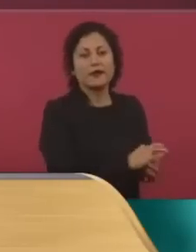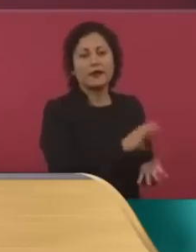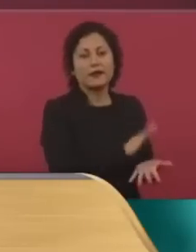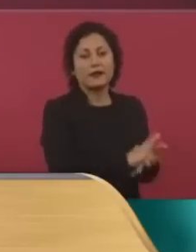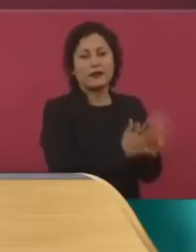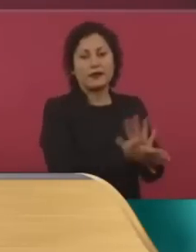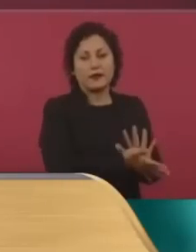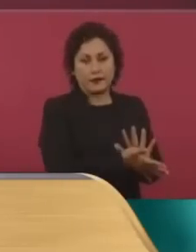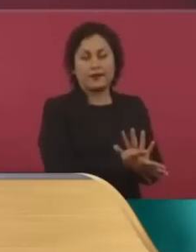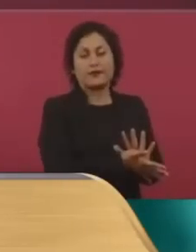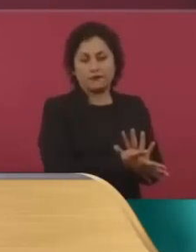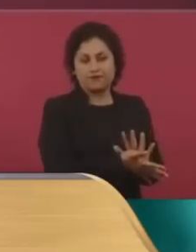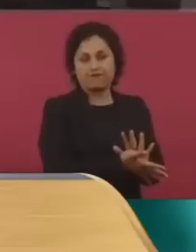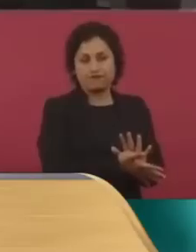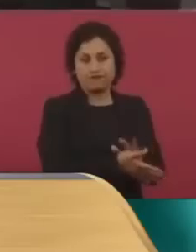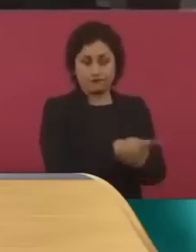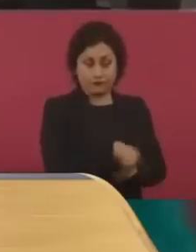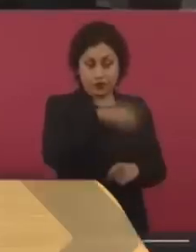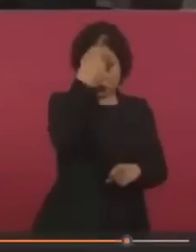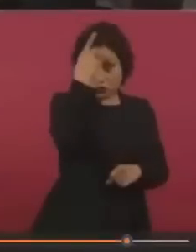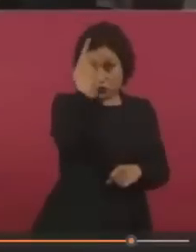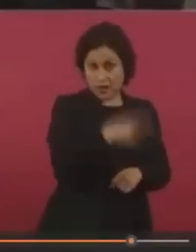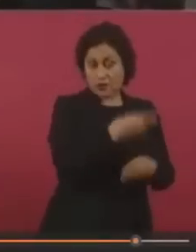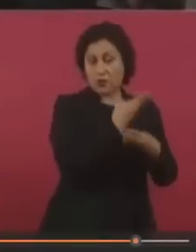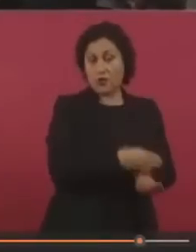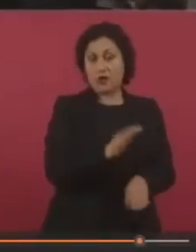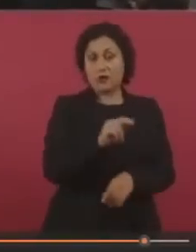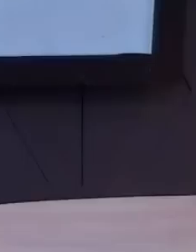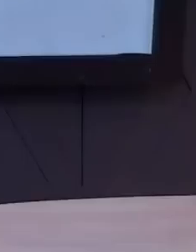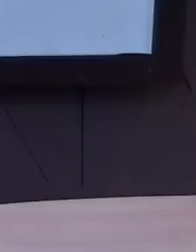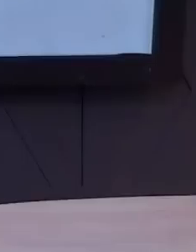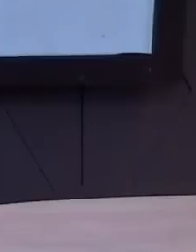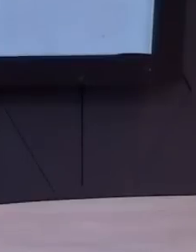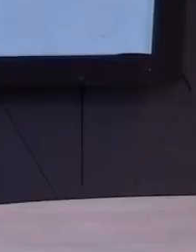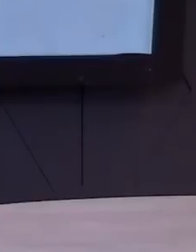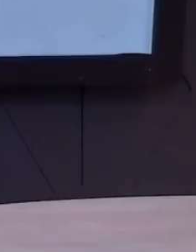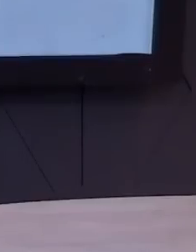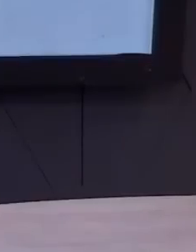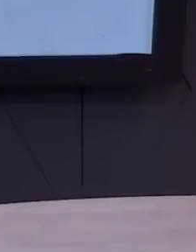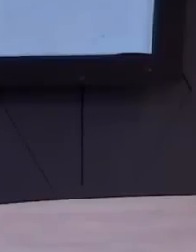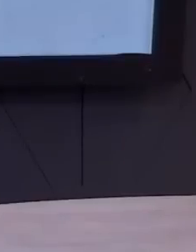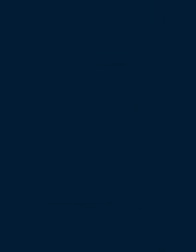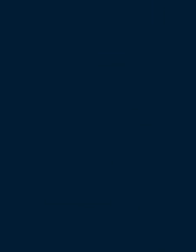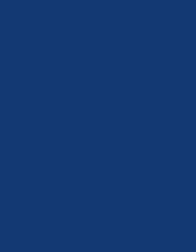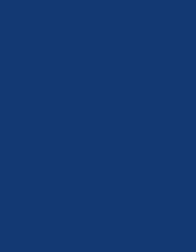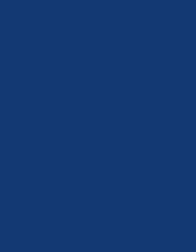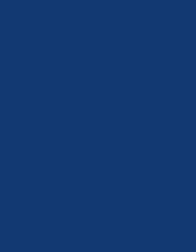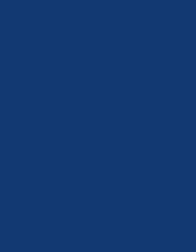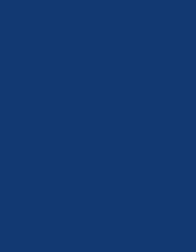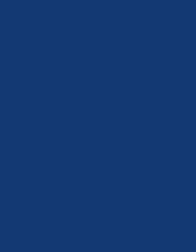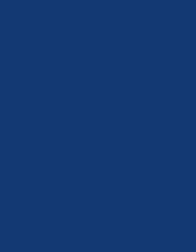de los que vendieron Banamex. Cambiamos de tema.